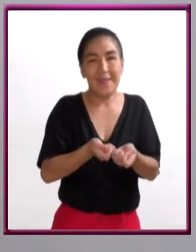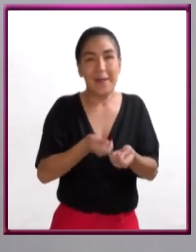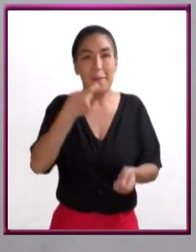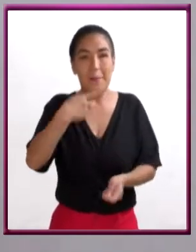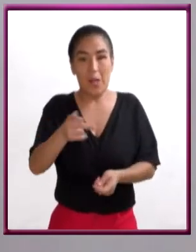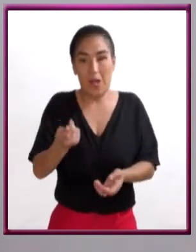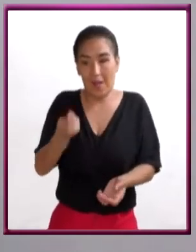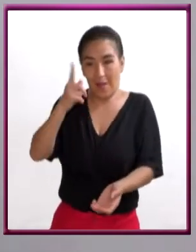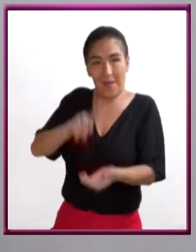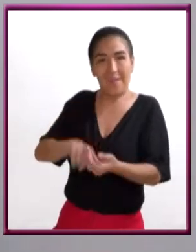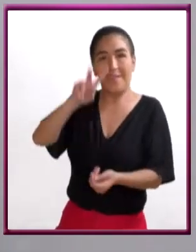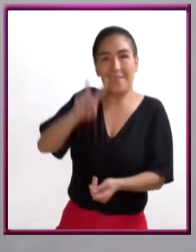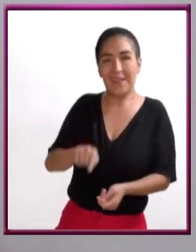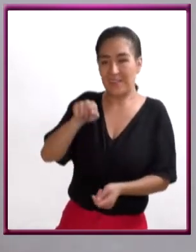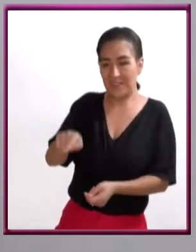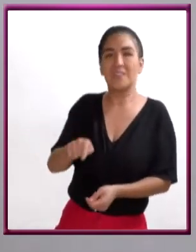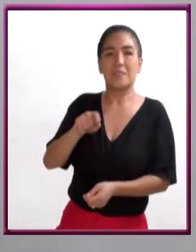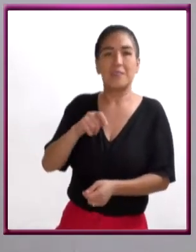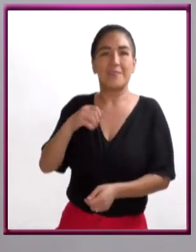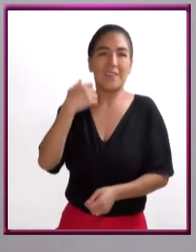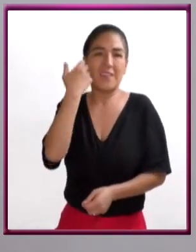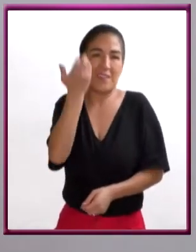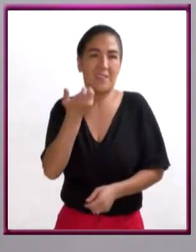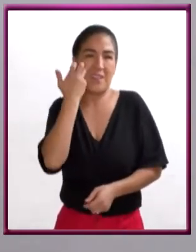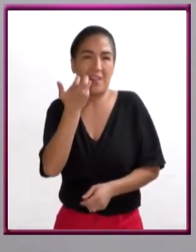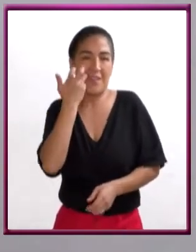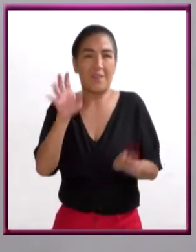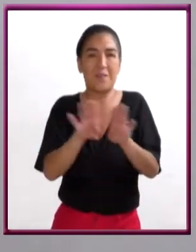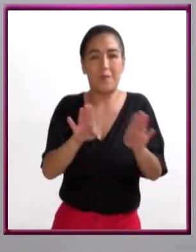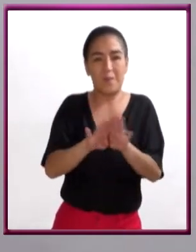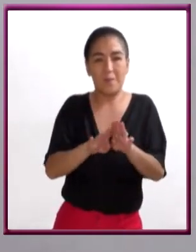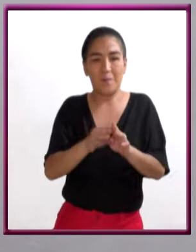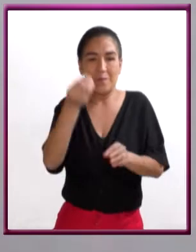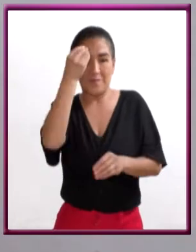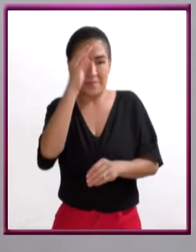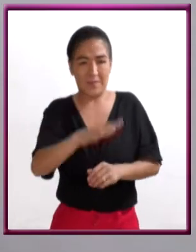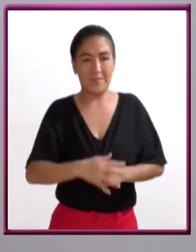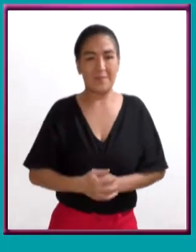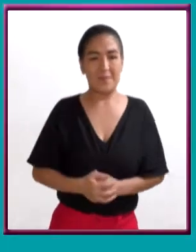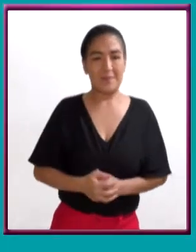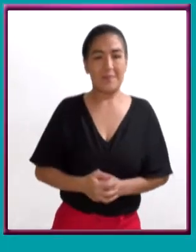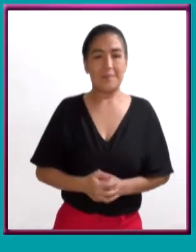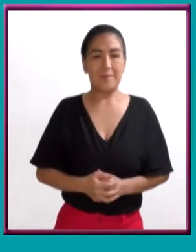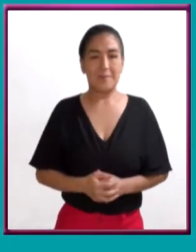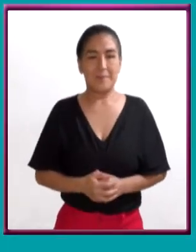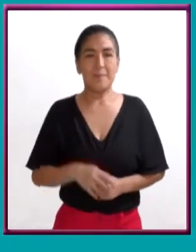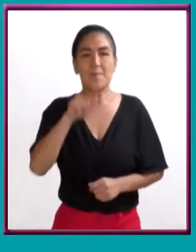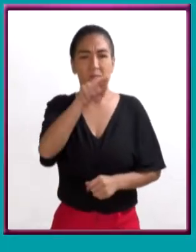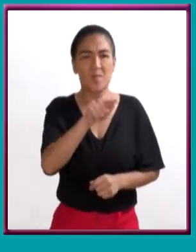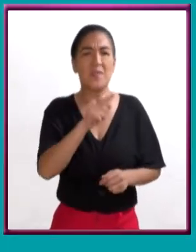Que no sabría cómo saber si estoy manipulando a alguien.